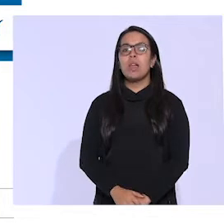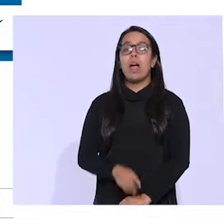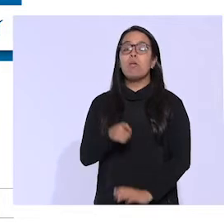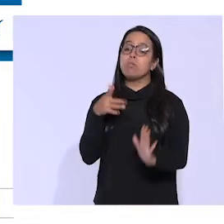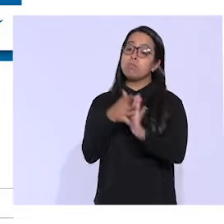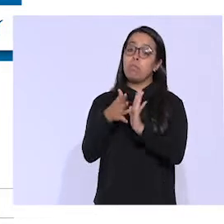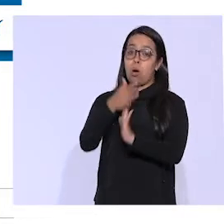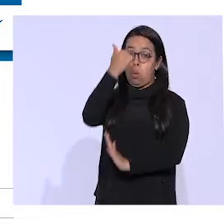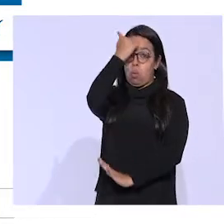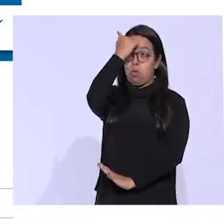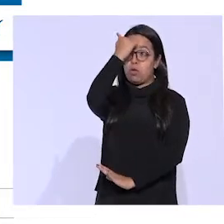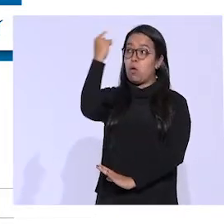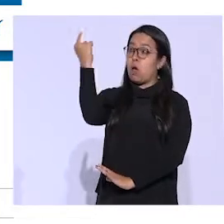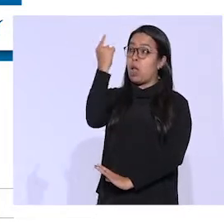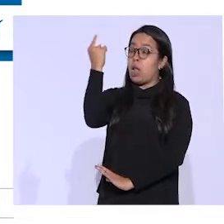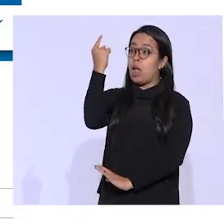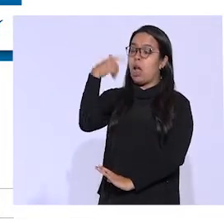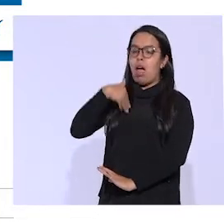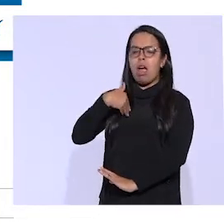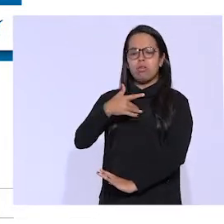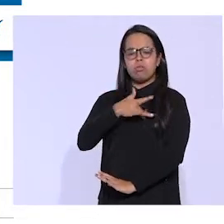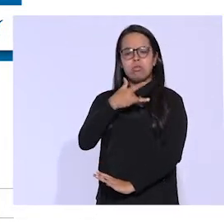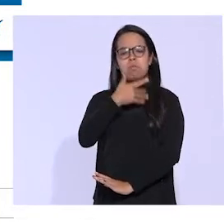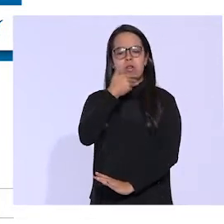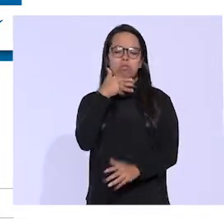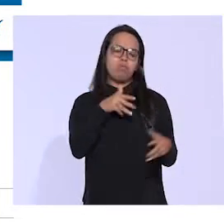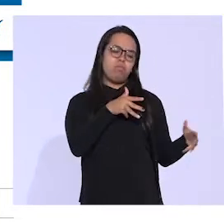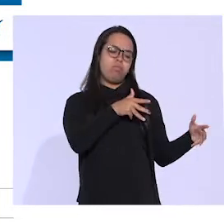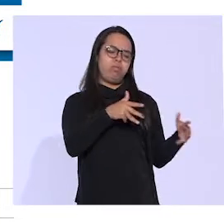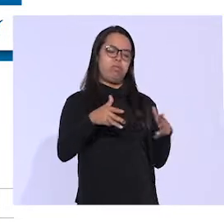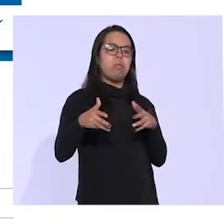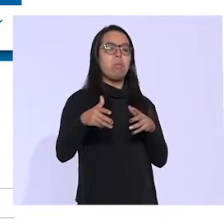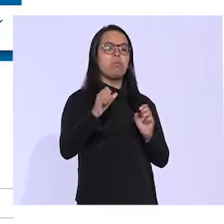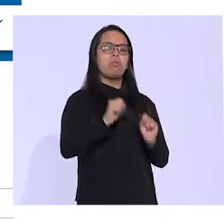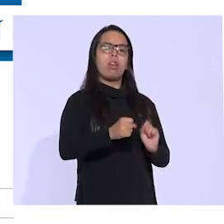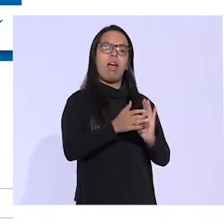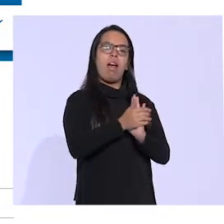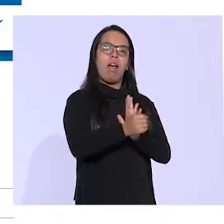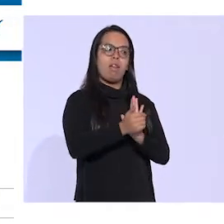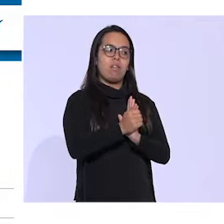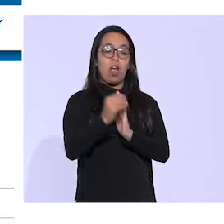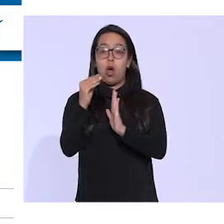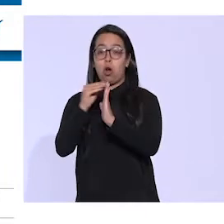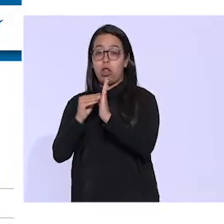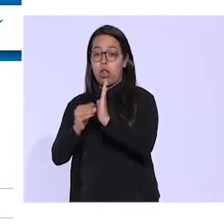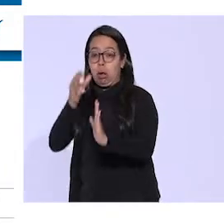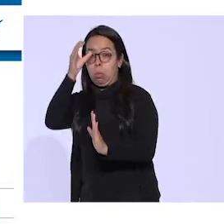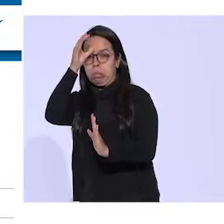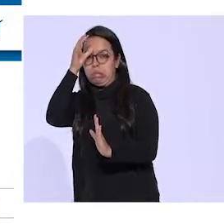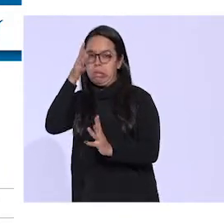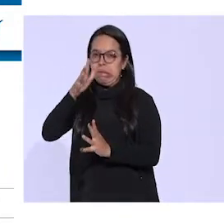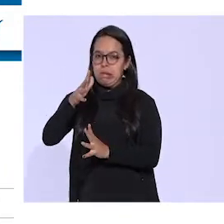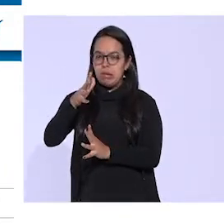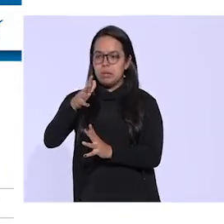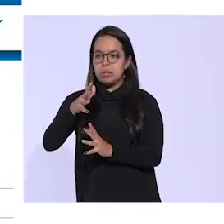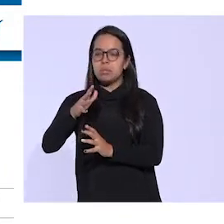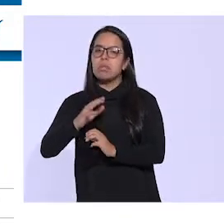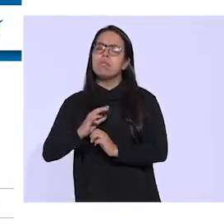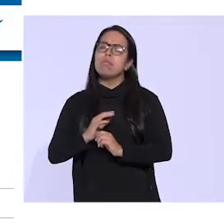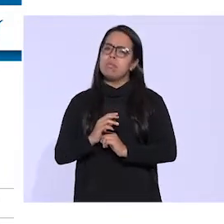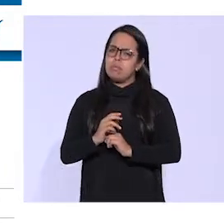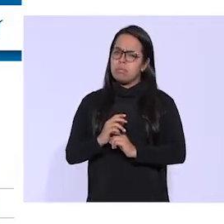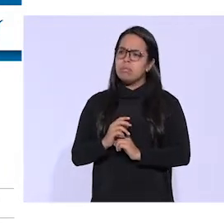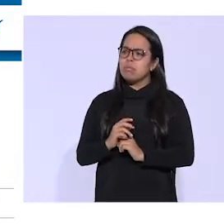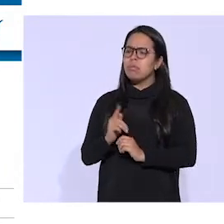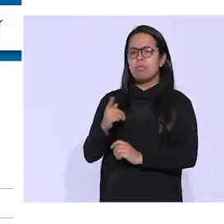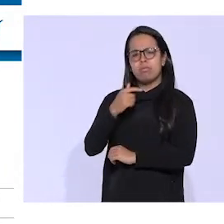se consideran más eficaces en la enseñanza que en el dominio de los contenidos. Tampoco mucho más. Y volvemos a tener algo